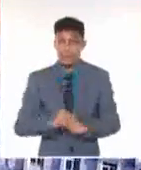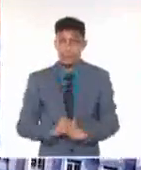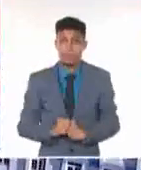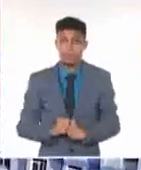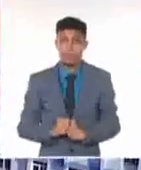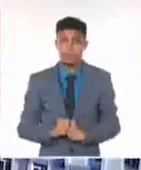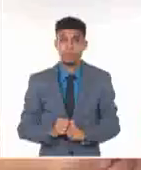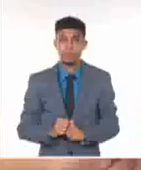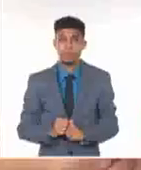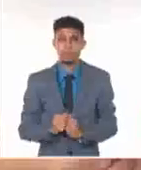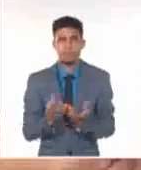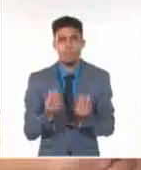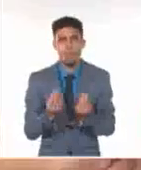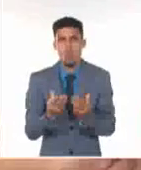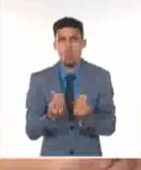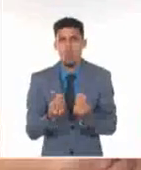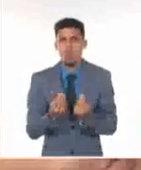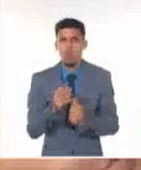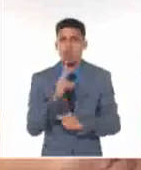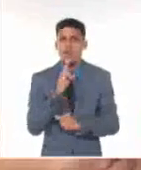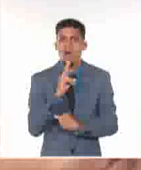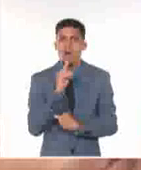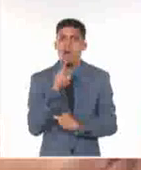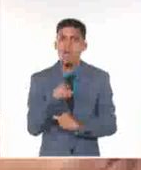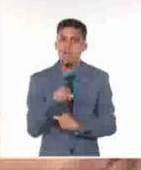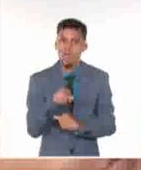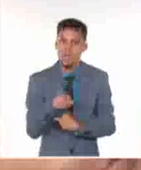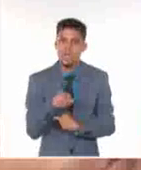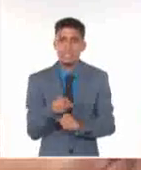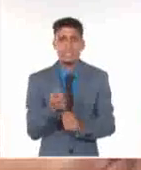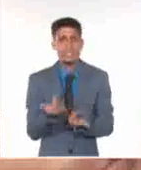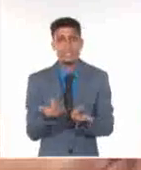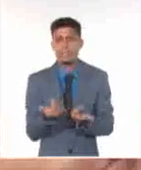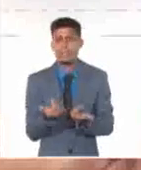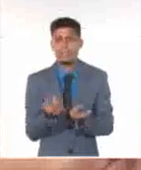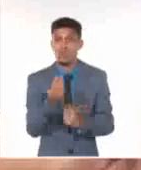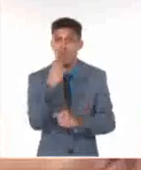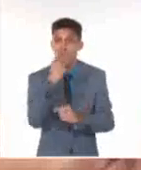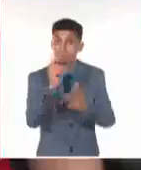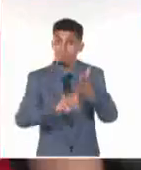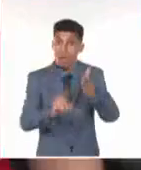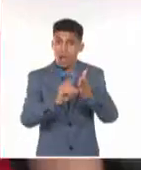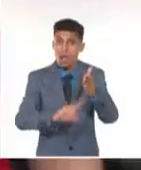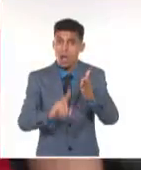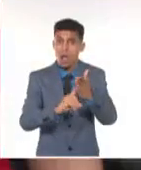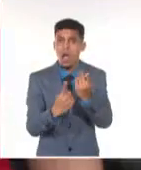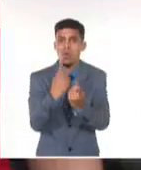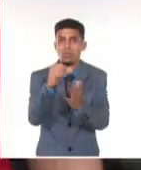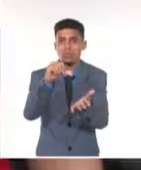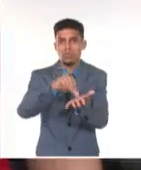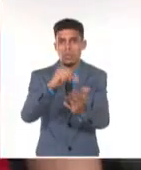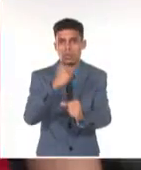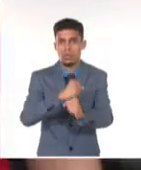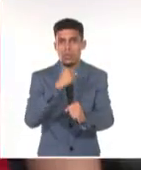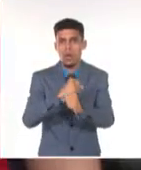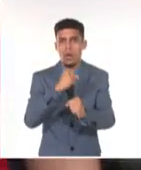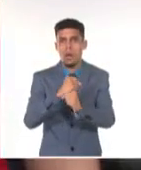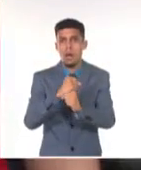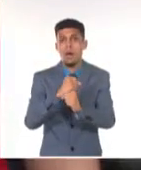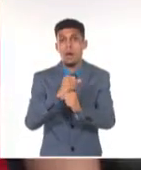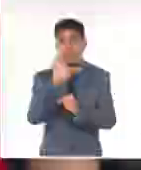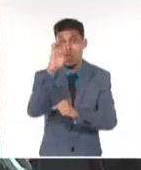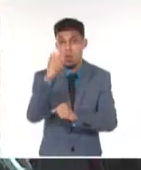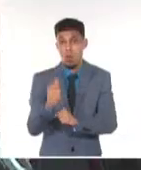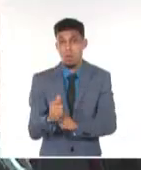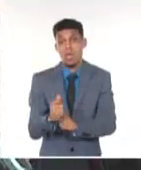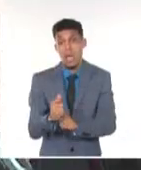en redes y conductoras se adicionan consumos elevados en centros vitales para la economía y lo